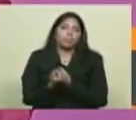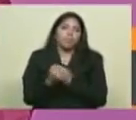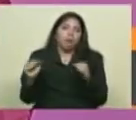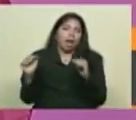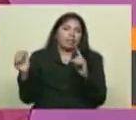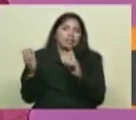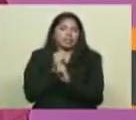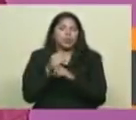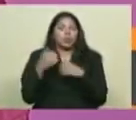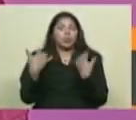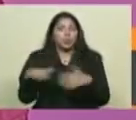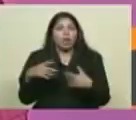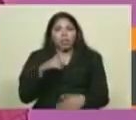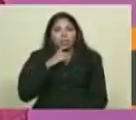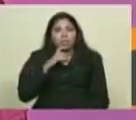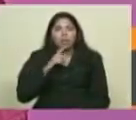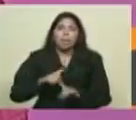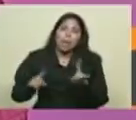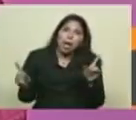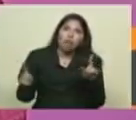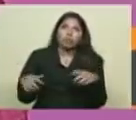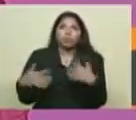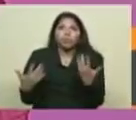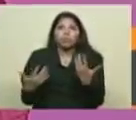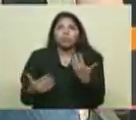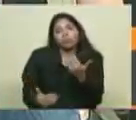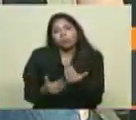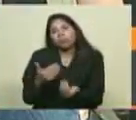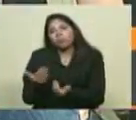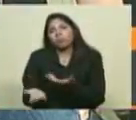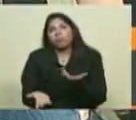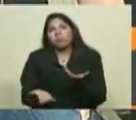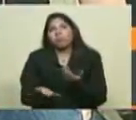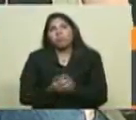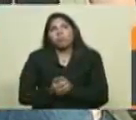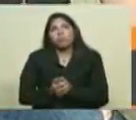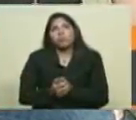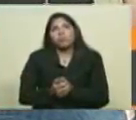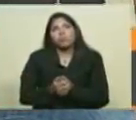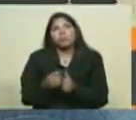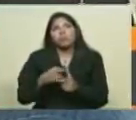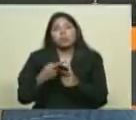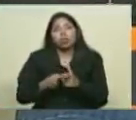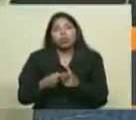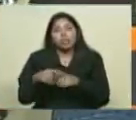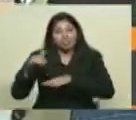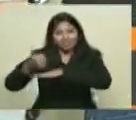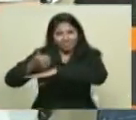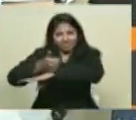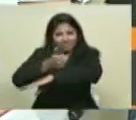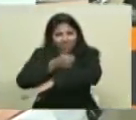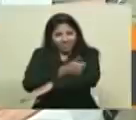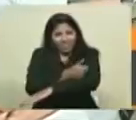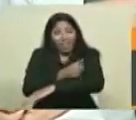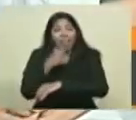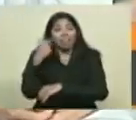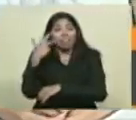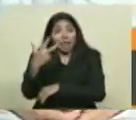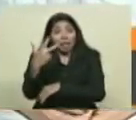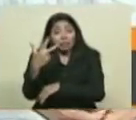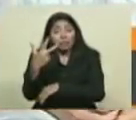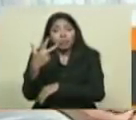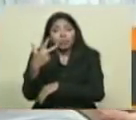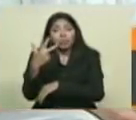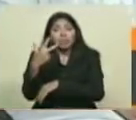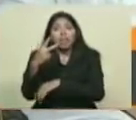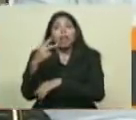meta. Pero para desquitarnos, entonces en la junta directiva, de tres directivos, dos